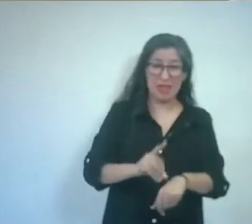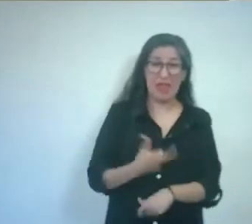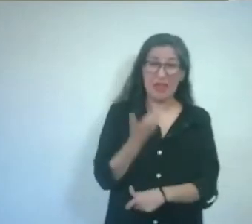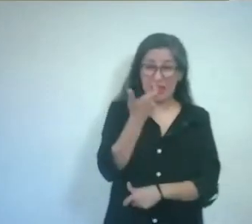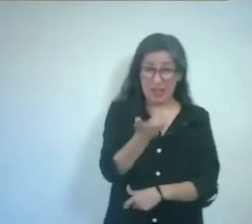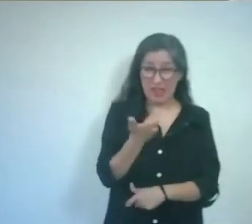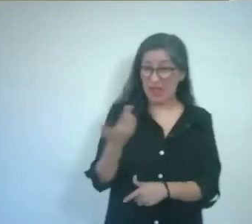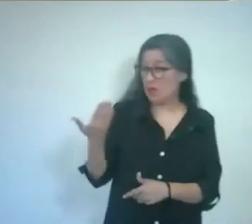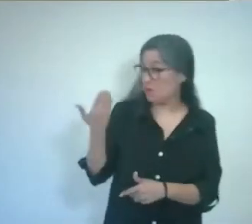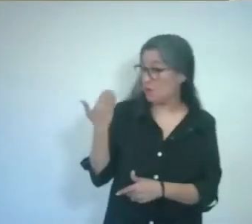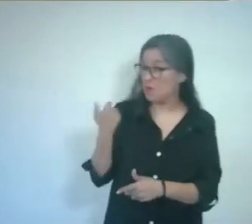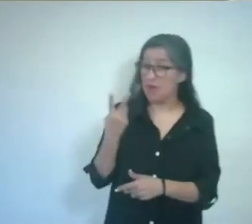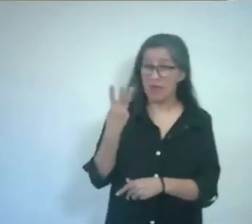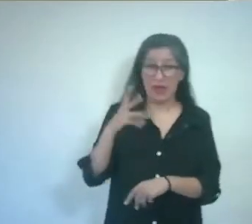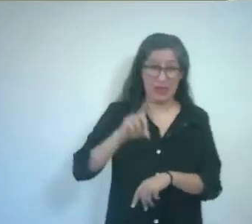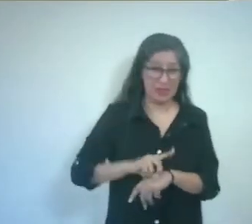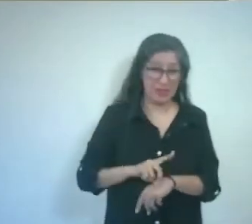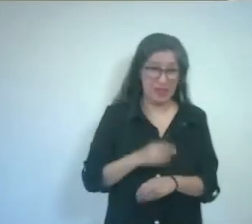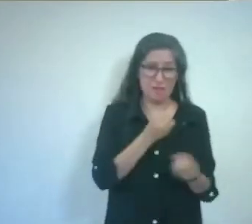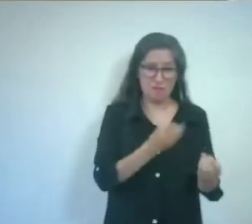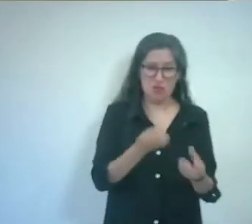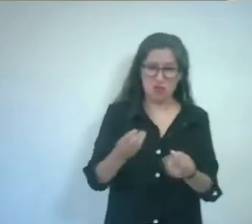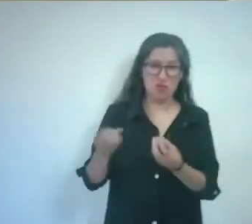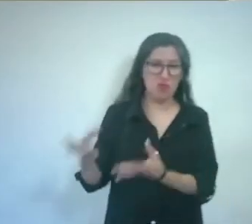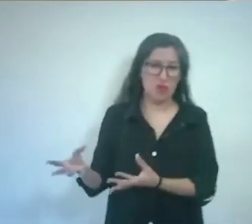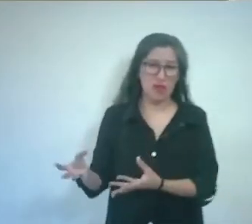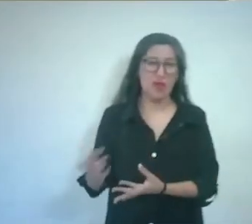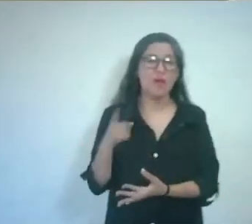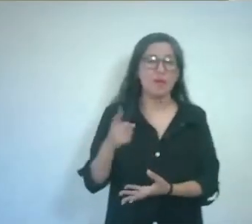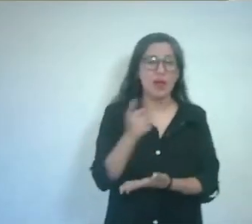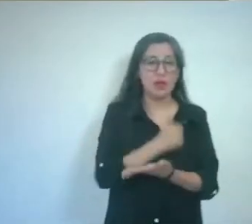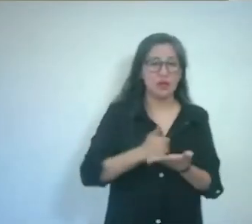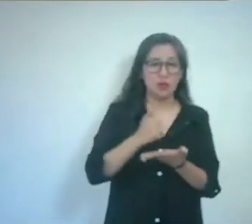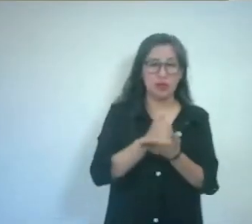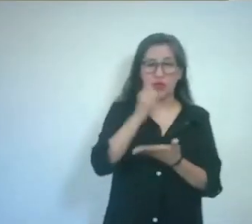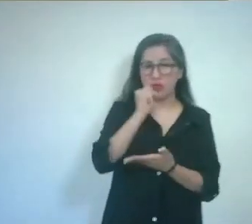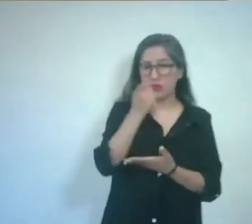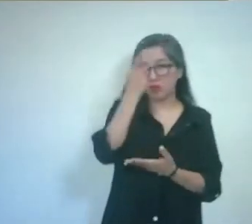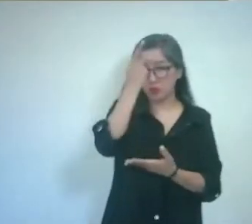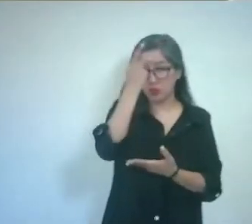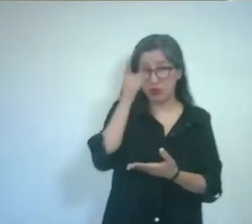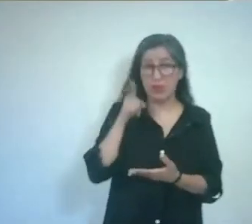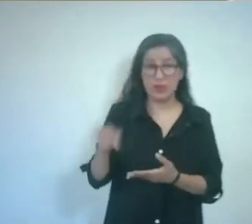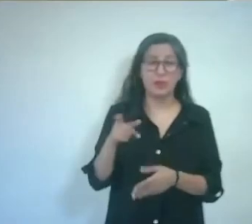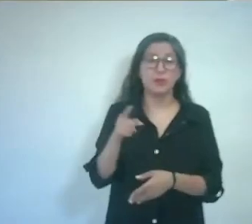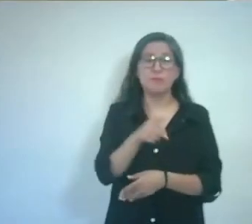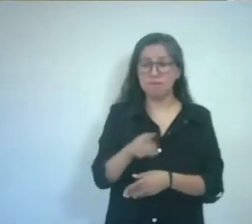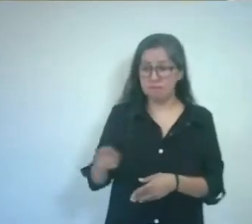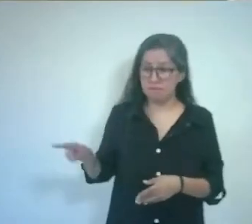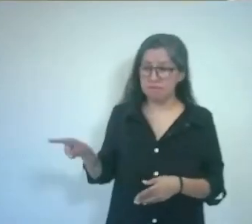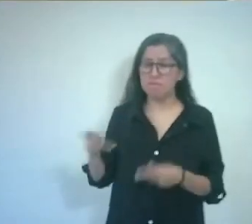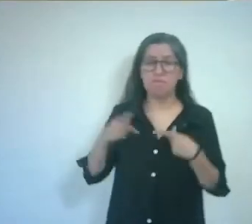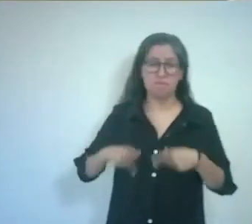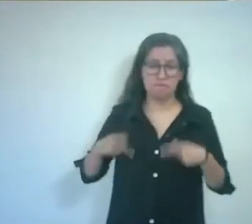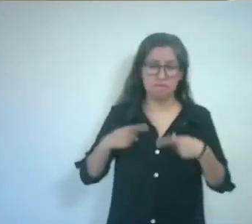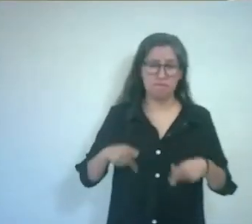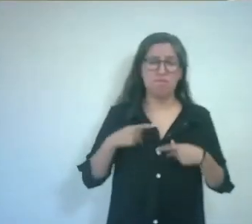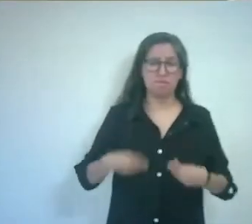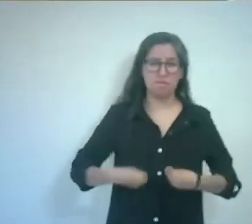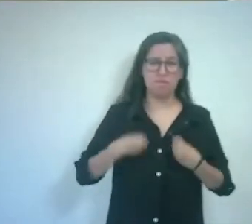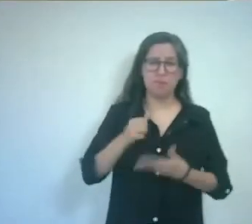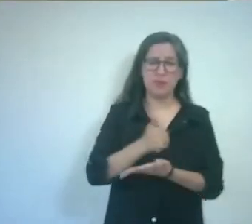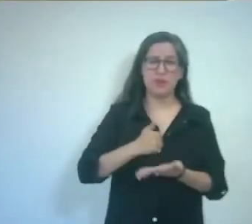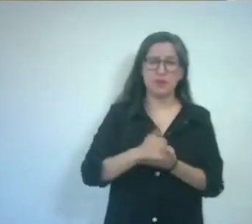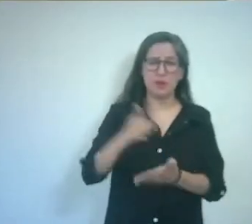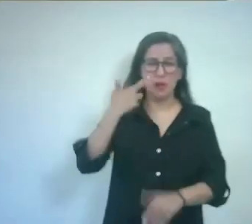últimos 3 días, los ciudadanos potosinos asuman la responsabilidad que no asumieron las